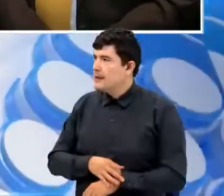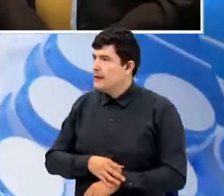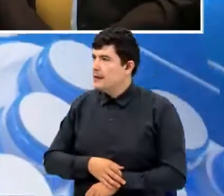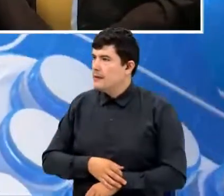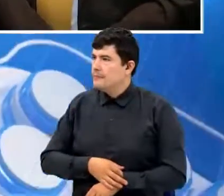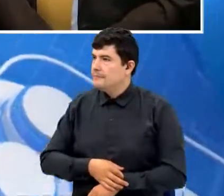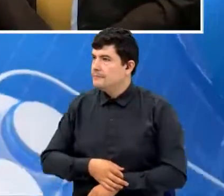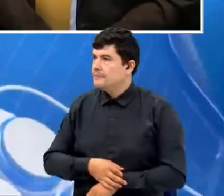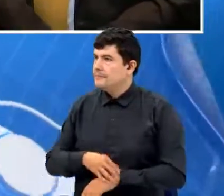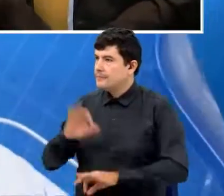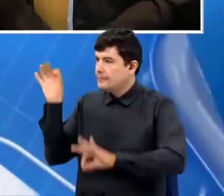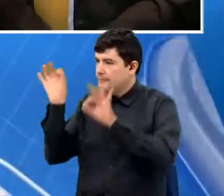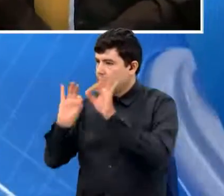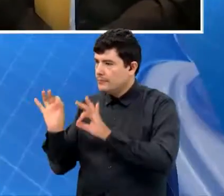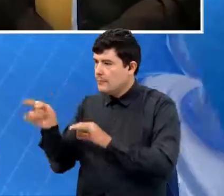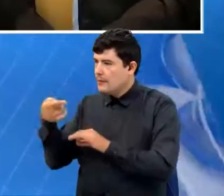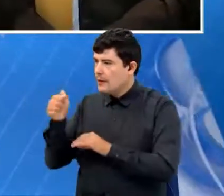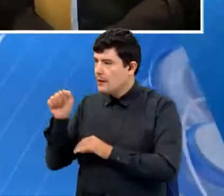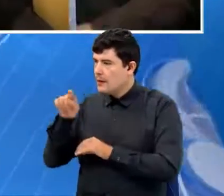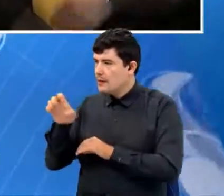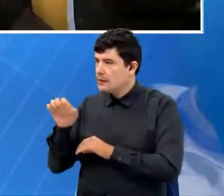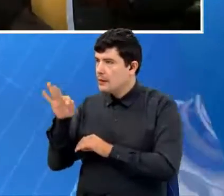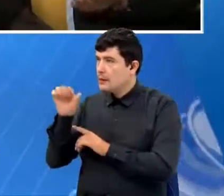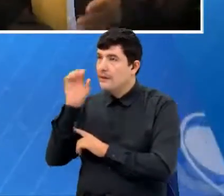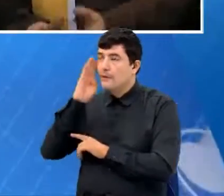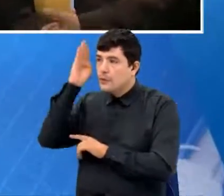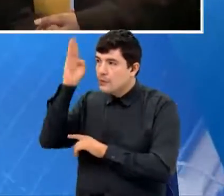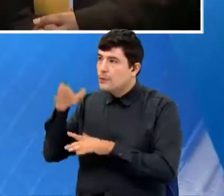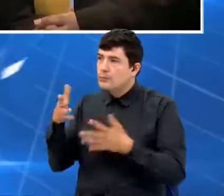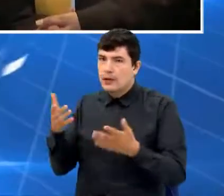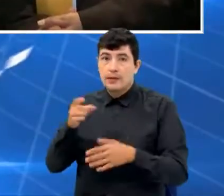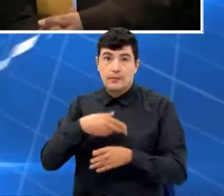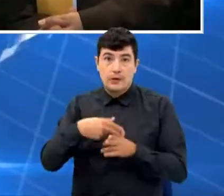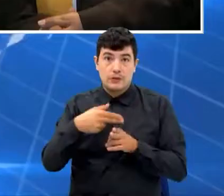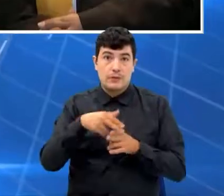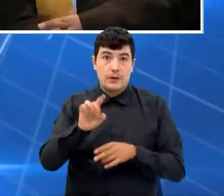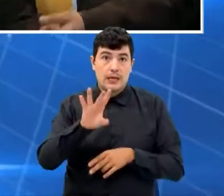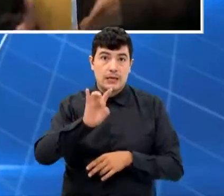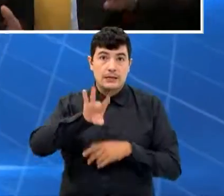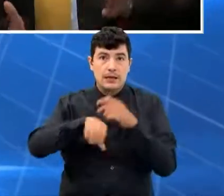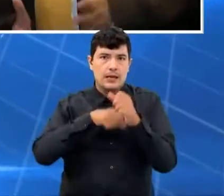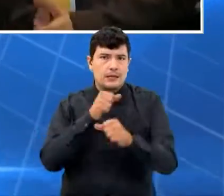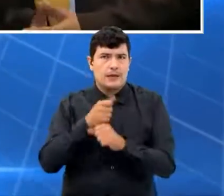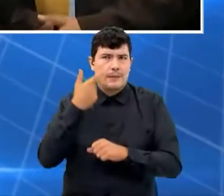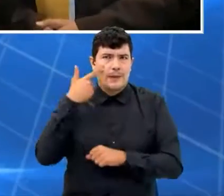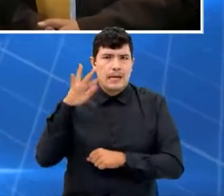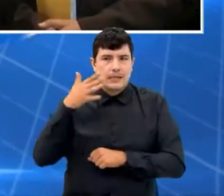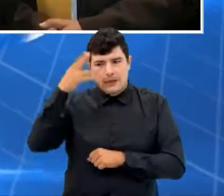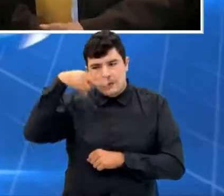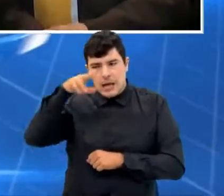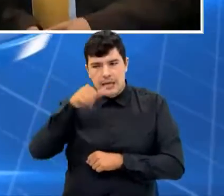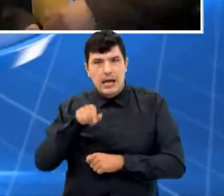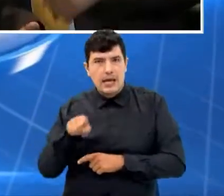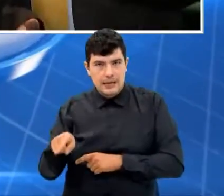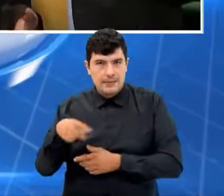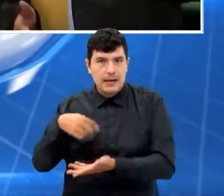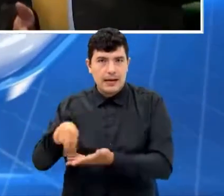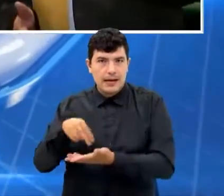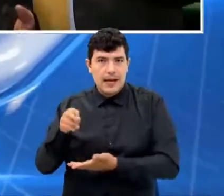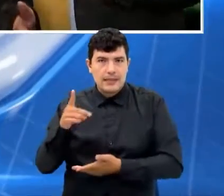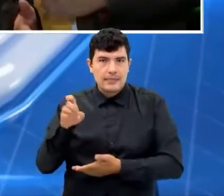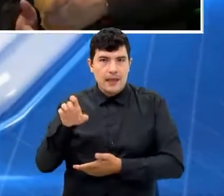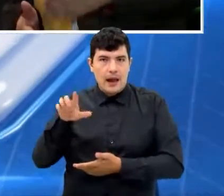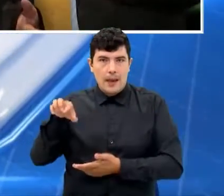la organización Gaceta? Bueno, ya tenemos, ya vamos a cumplir los 15 años, y como tal pues parece que tuviéramos una hija que es la bailarina del poder, y vamos a